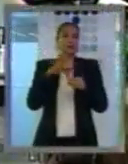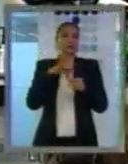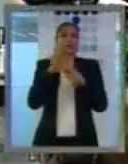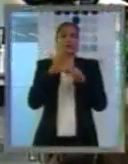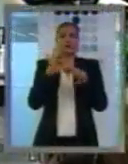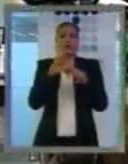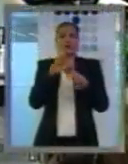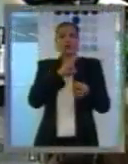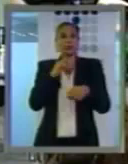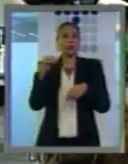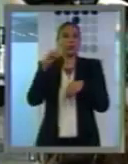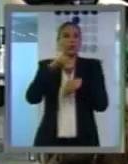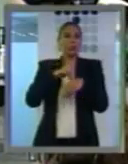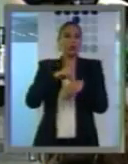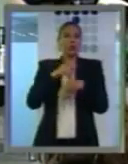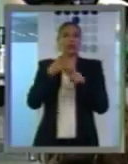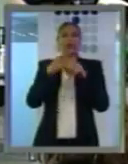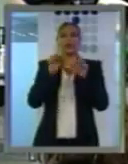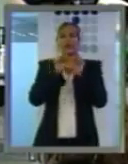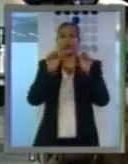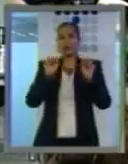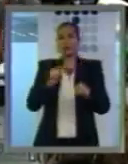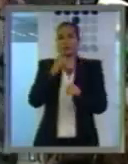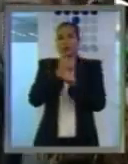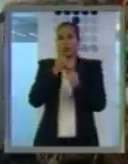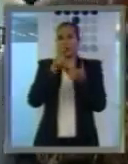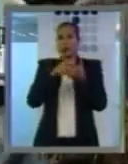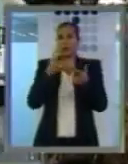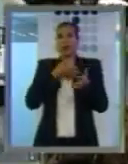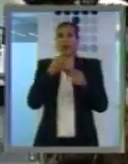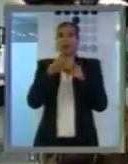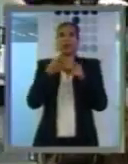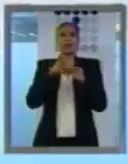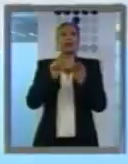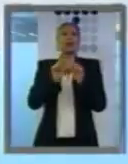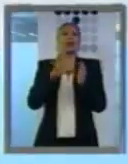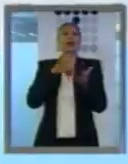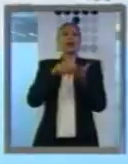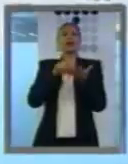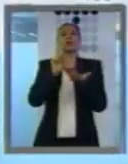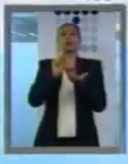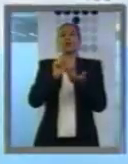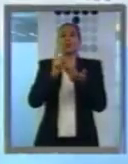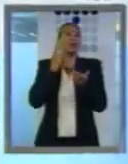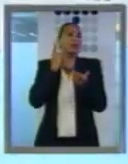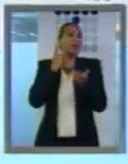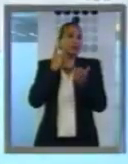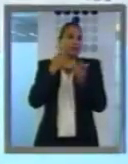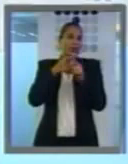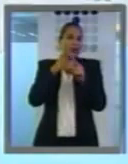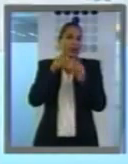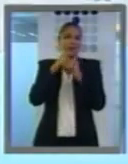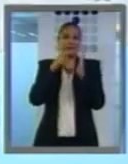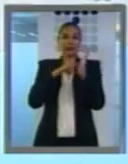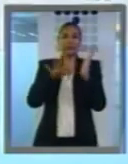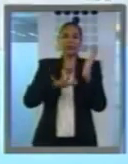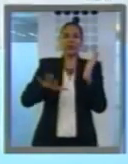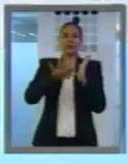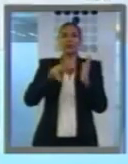pueden converger ambos sistemas. El primero tiene que ver con la elaboración de políticas públicas. En ambos sistemas se